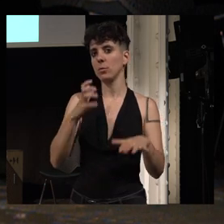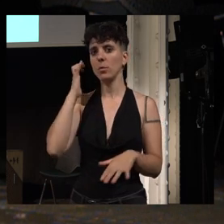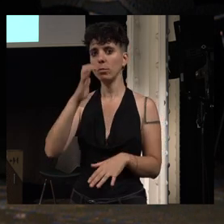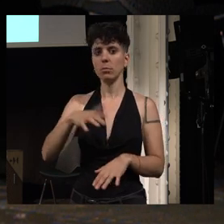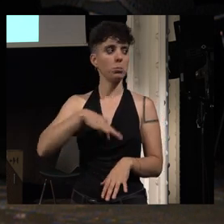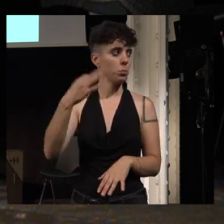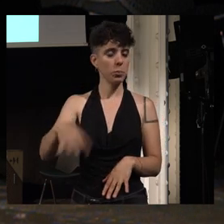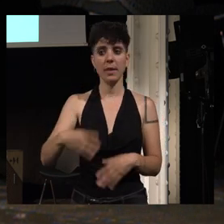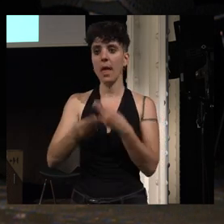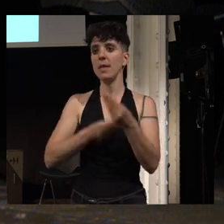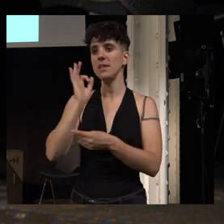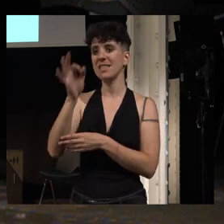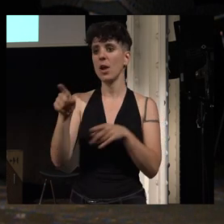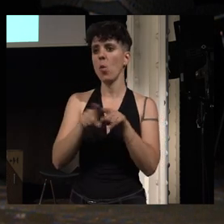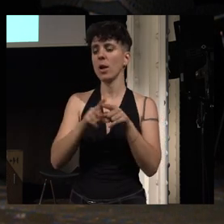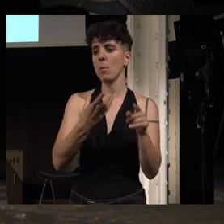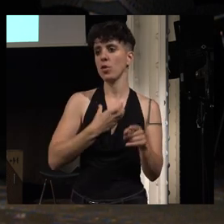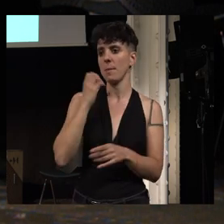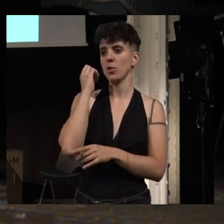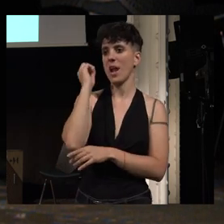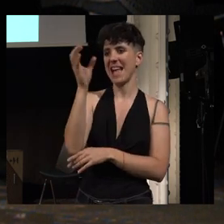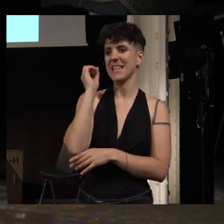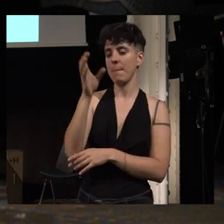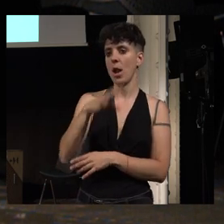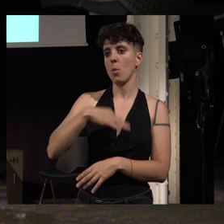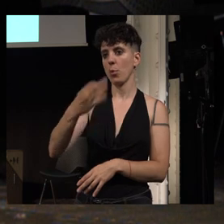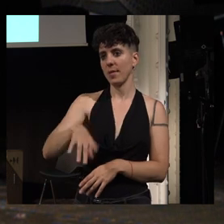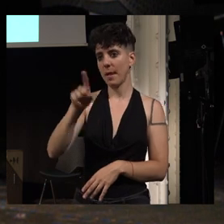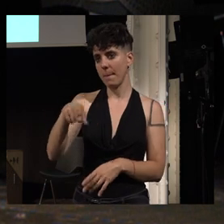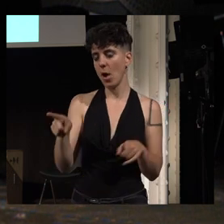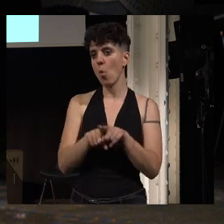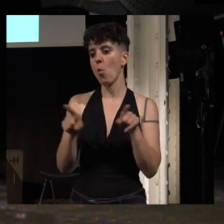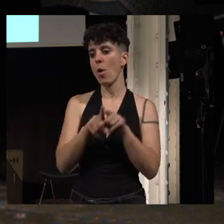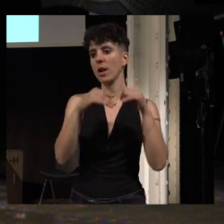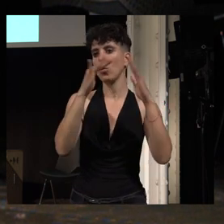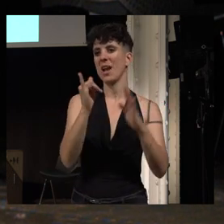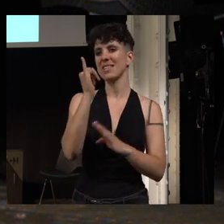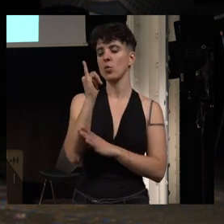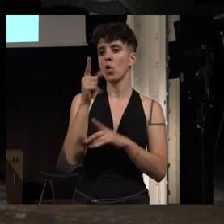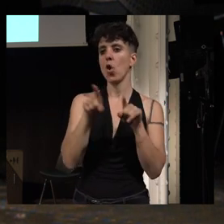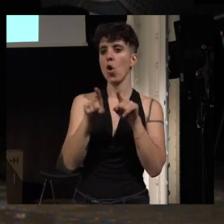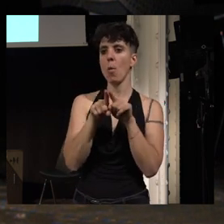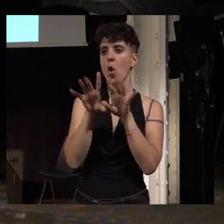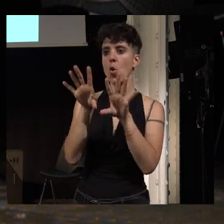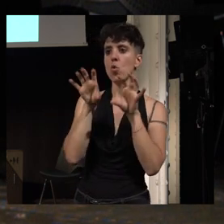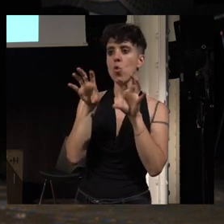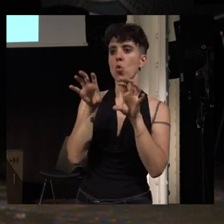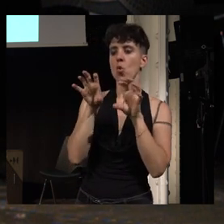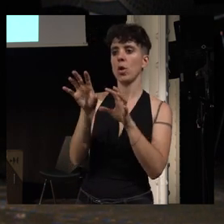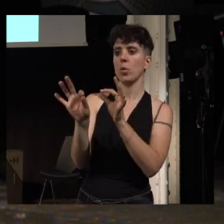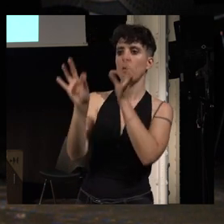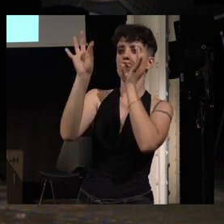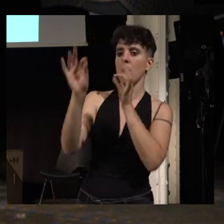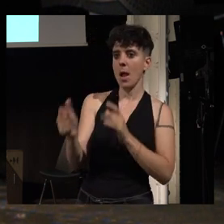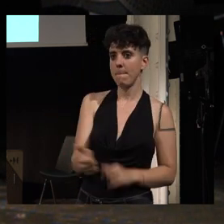un municipalismo asambleario. De la misma manera que se puede hacer que una institución sea más porosa. Y que se cambien esos tiempos